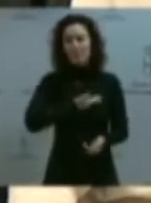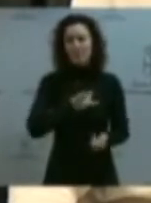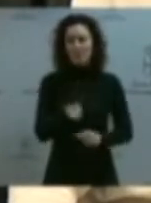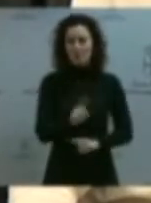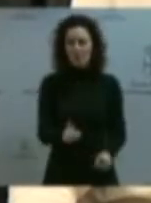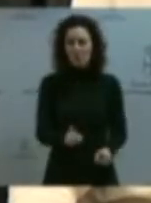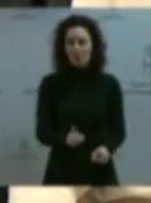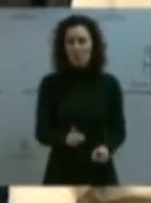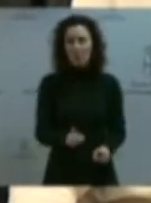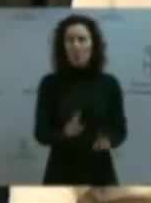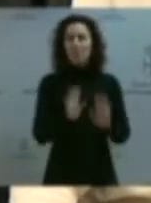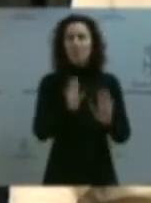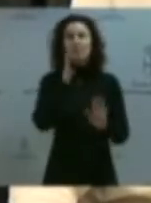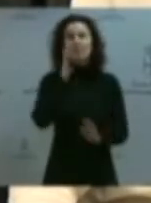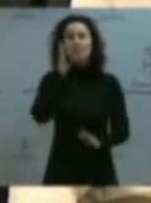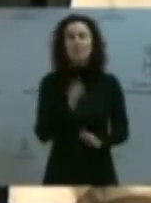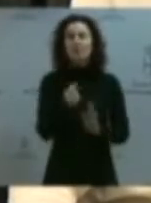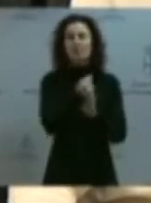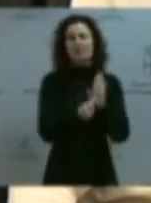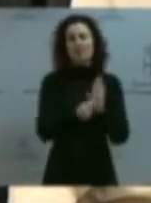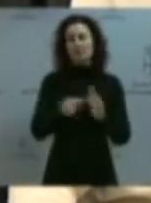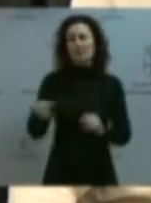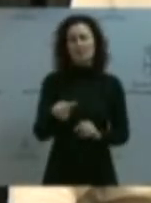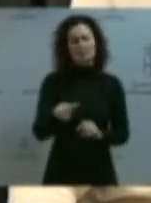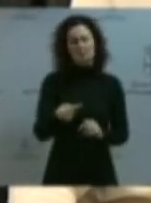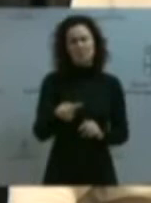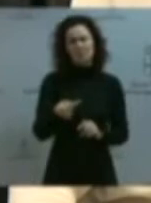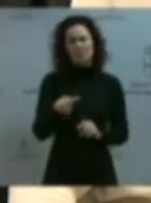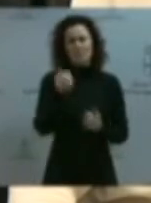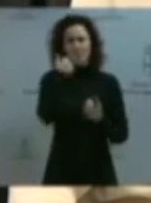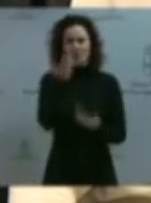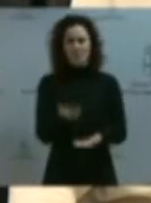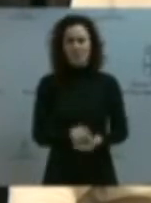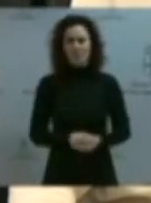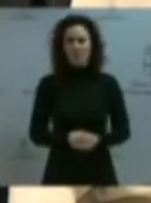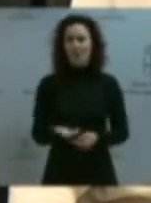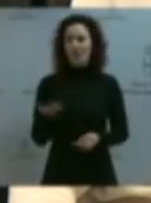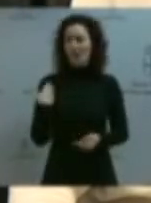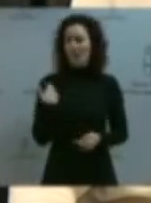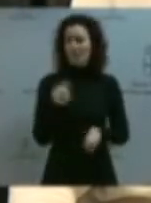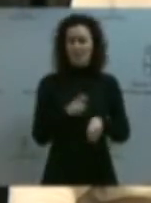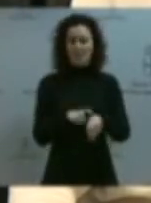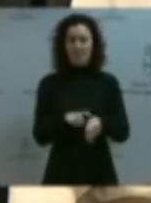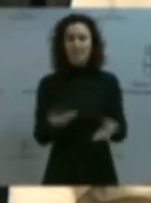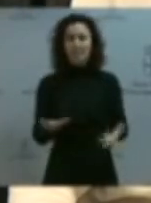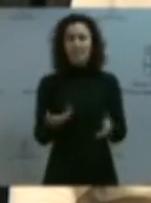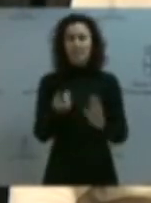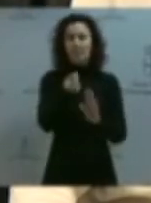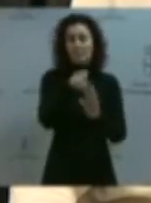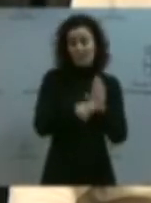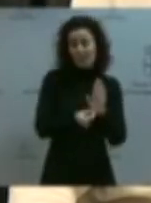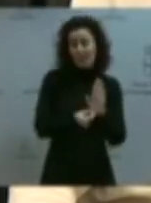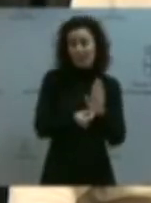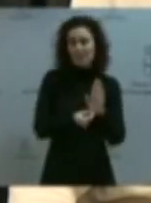toxicidad, sin duda alguna. Hace unos minutos detallé varias medidas en marcha sobre la gestión de profesionales y en el ámbito